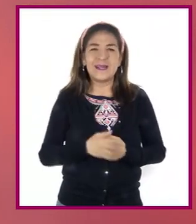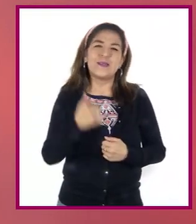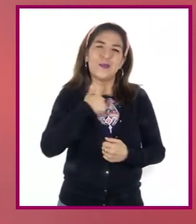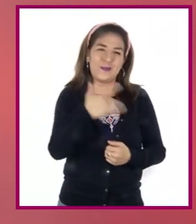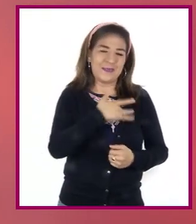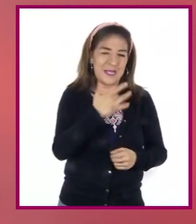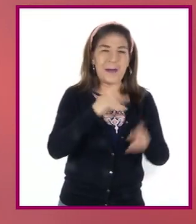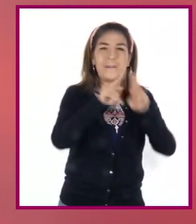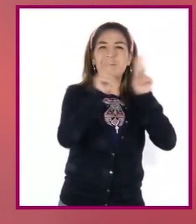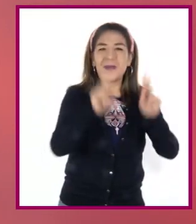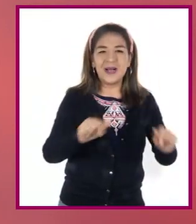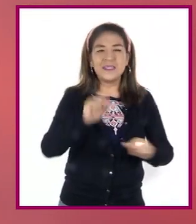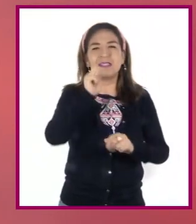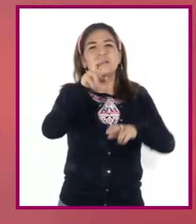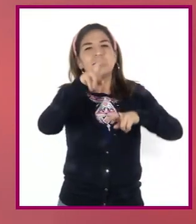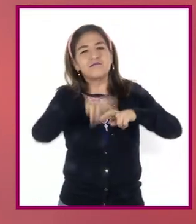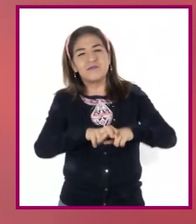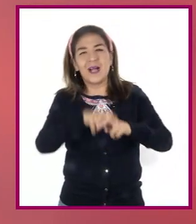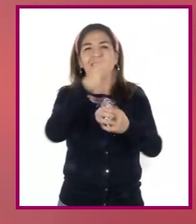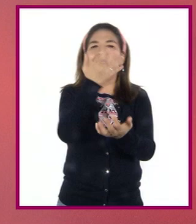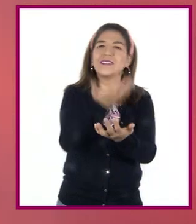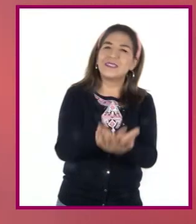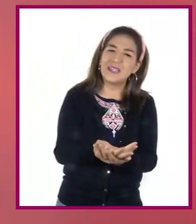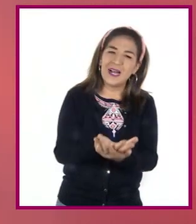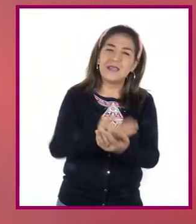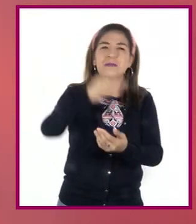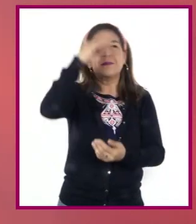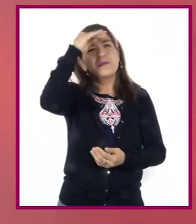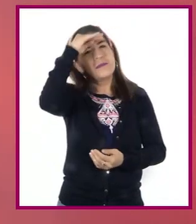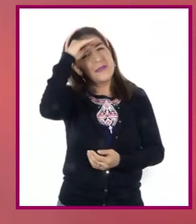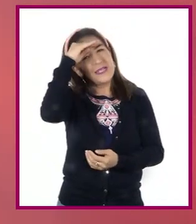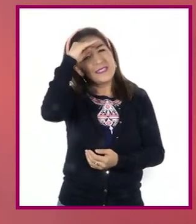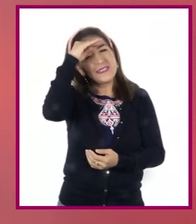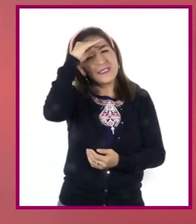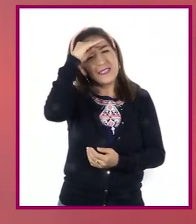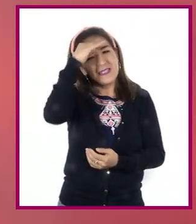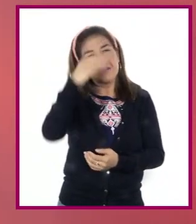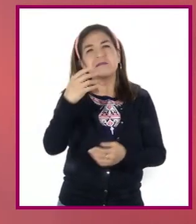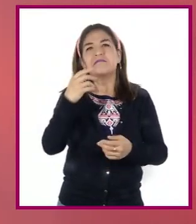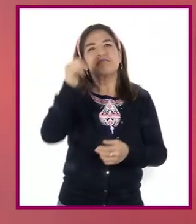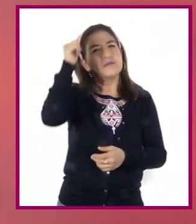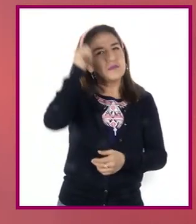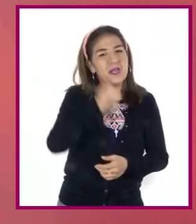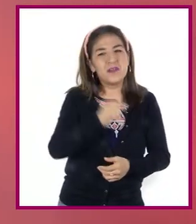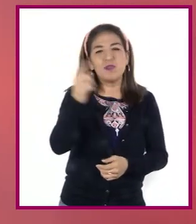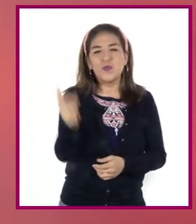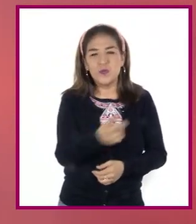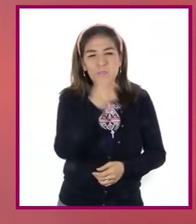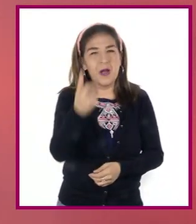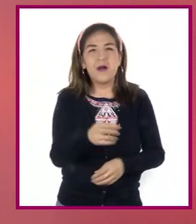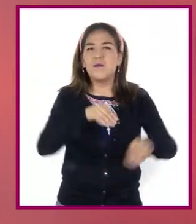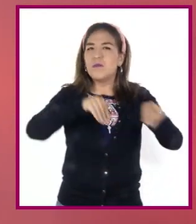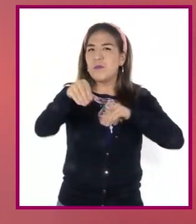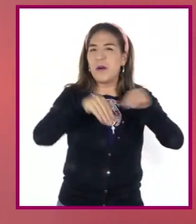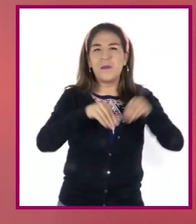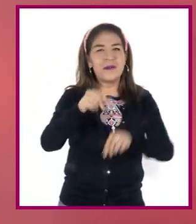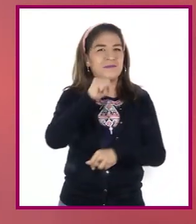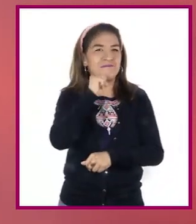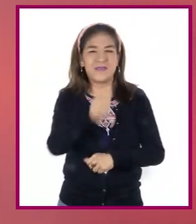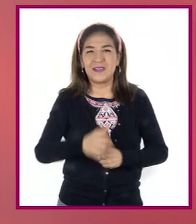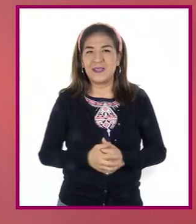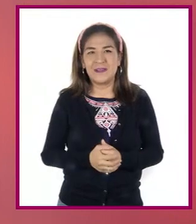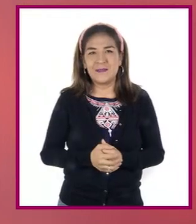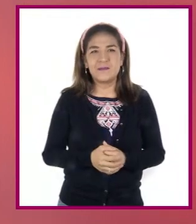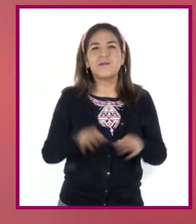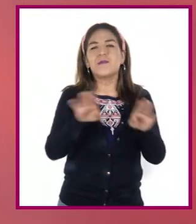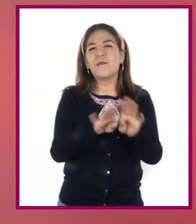palabras como posando, descansa, pensando, imperdurable e inamovible, que todas dan idea de quietud,